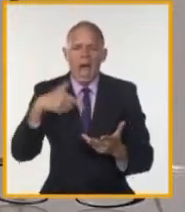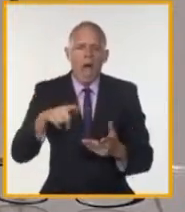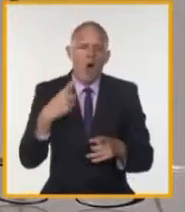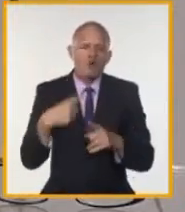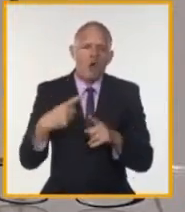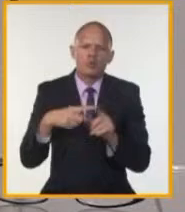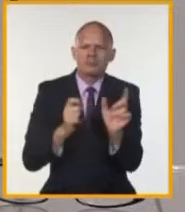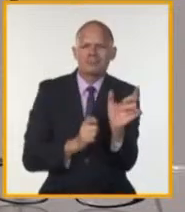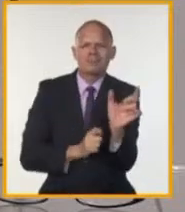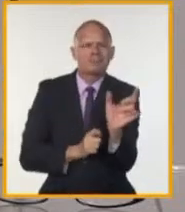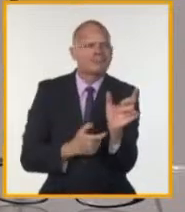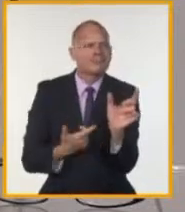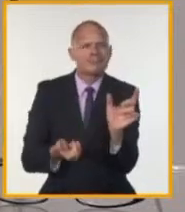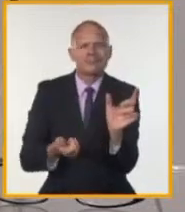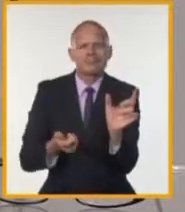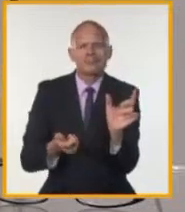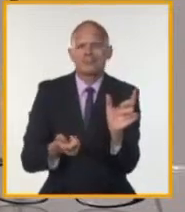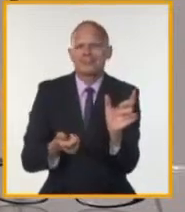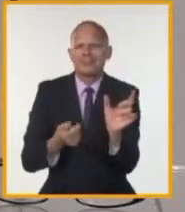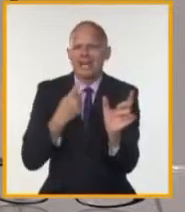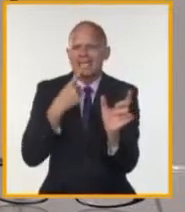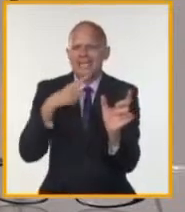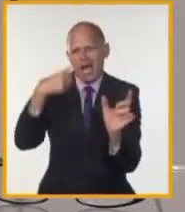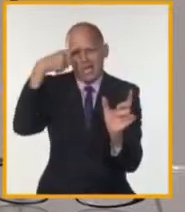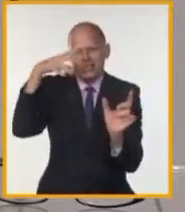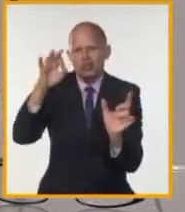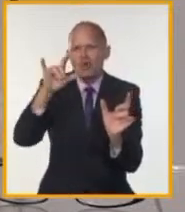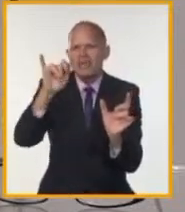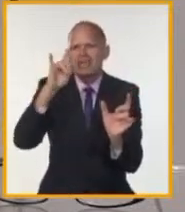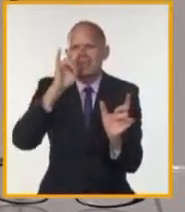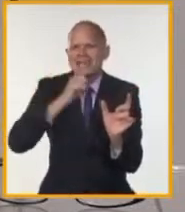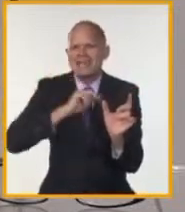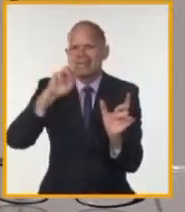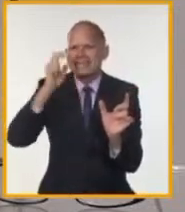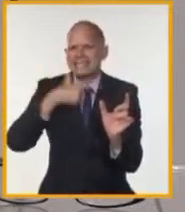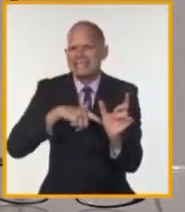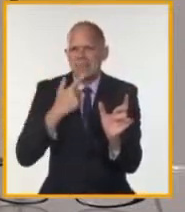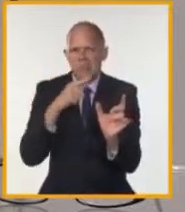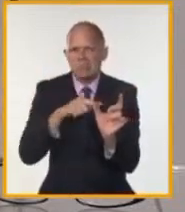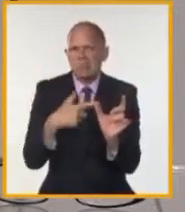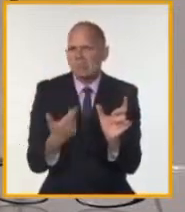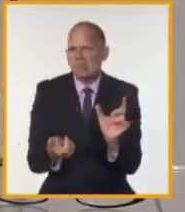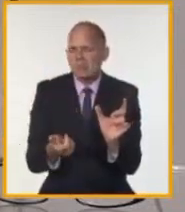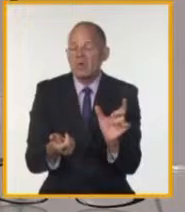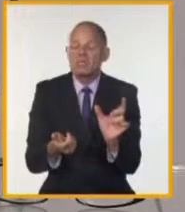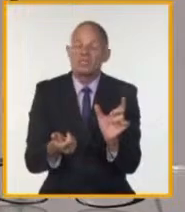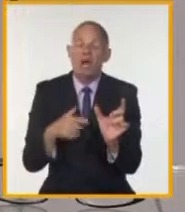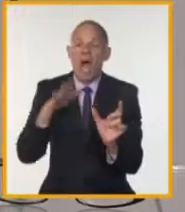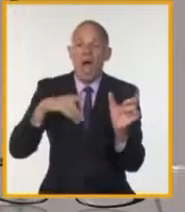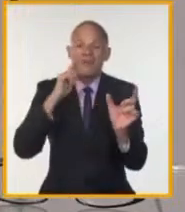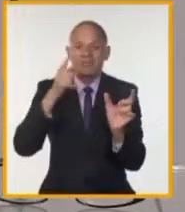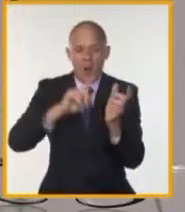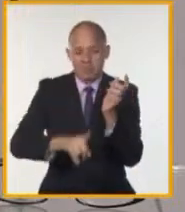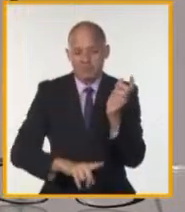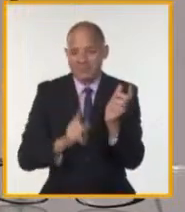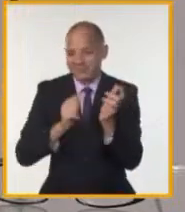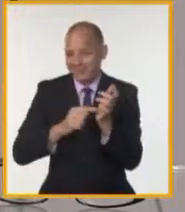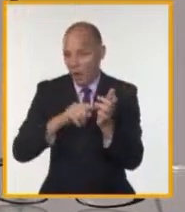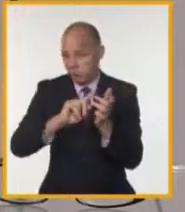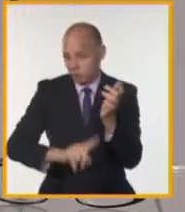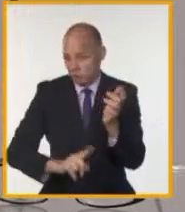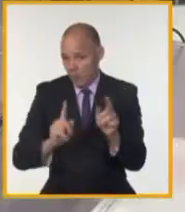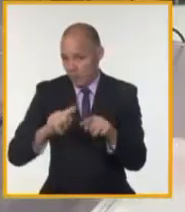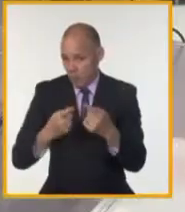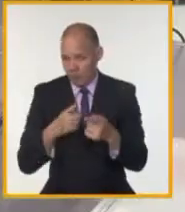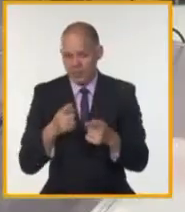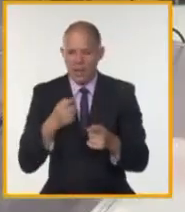solinera? La solución para que el triciclo eléctrico no tenerlo cargando directo a la red nacional. No consume del sistema